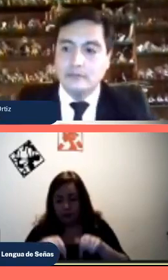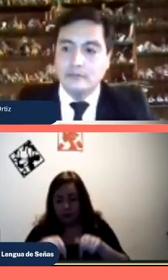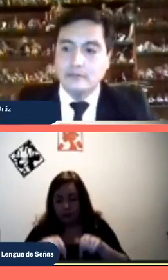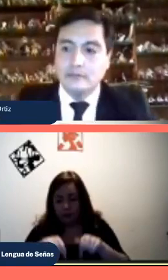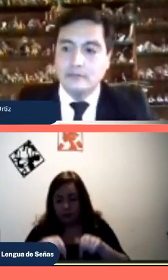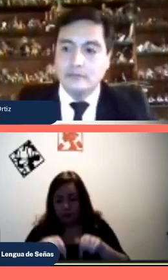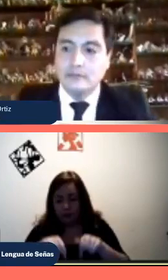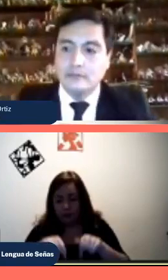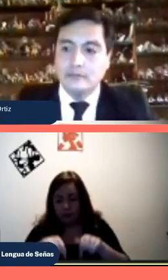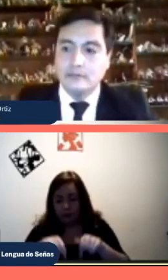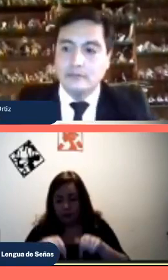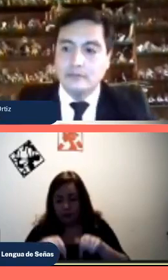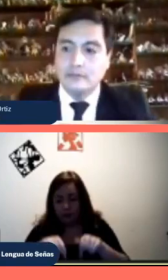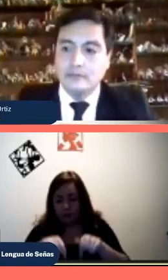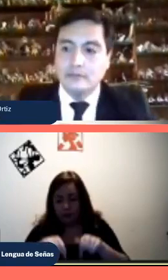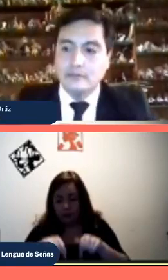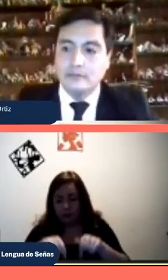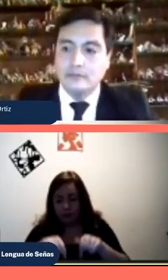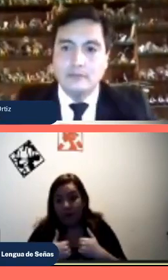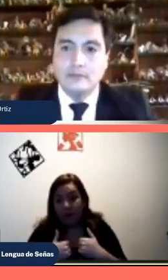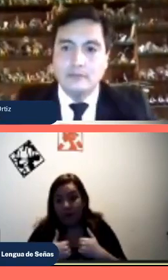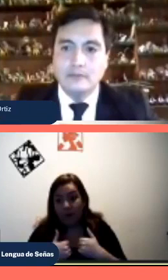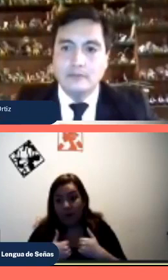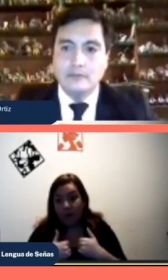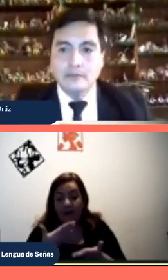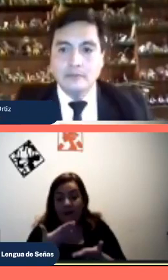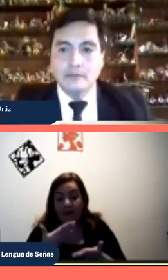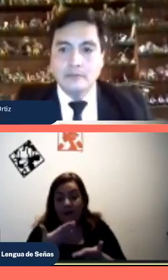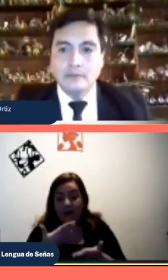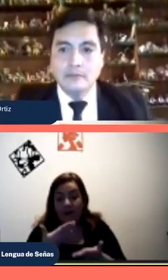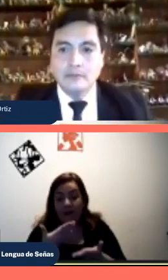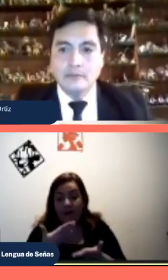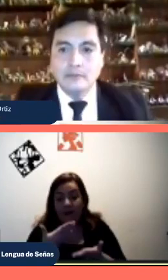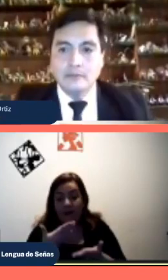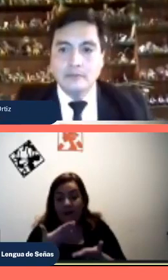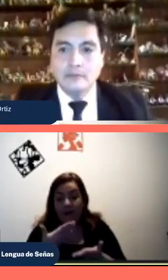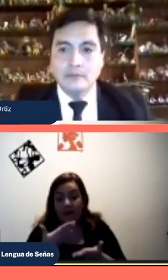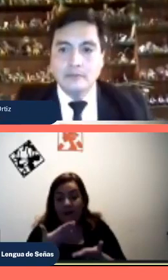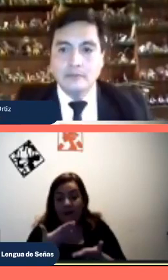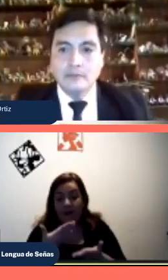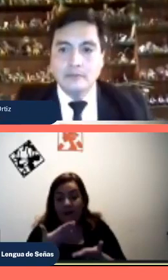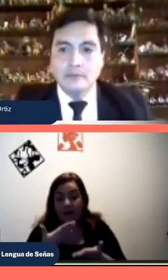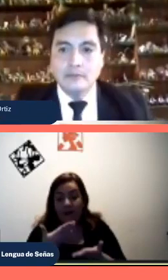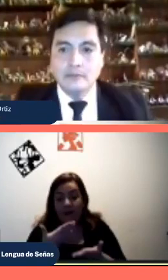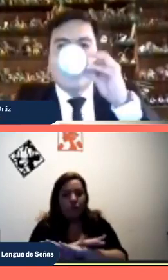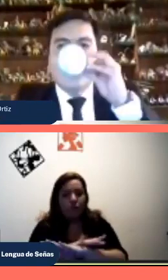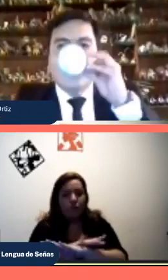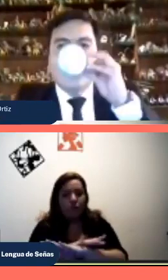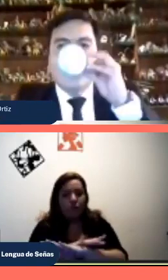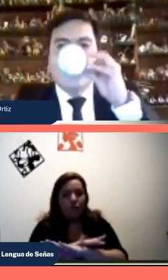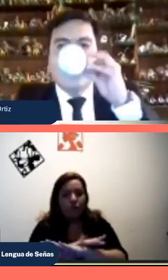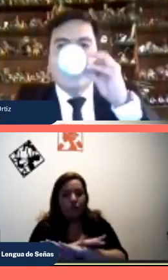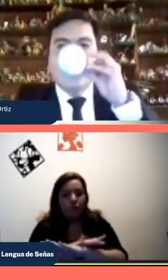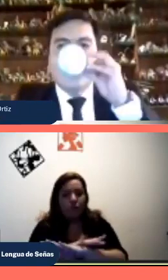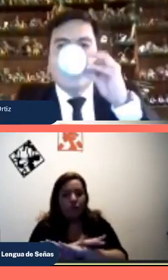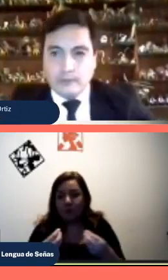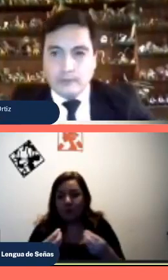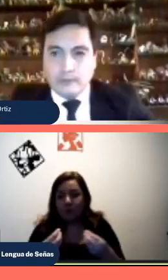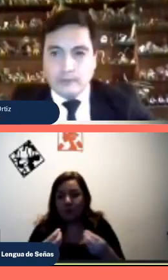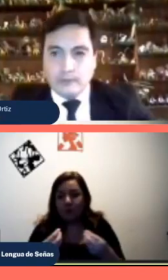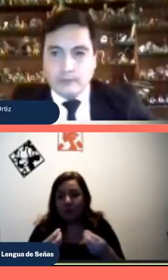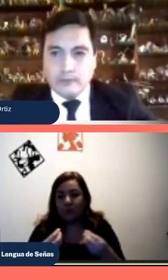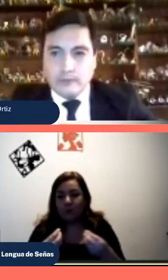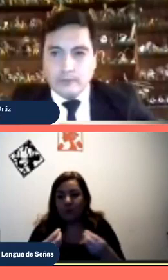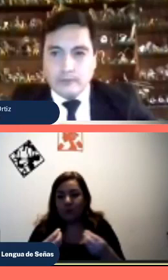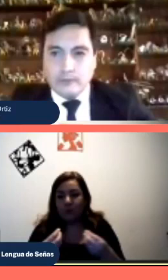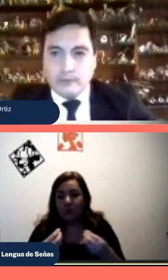Fui un espectador más, la verdad, y nada, encantadísimo, la verdad, que quedé con boca abierta, con muchos